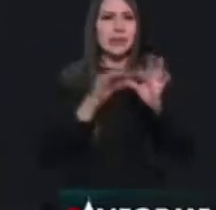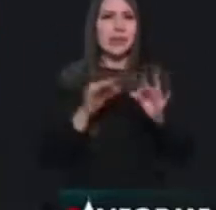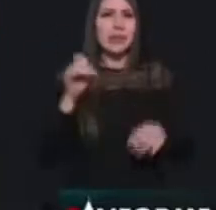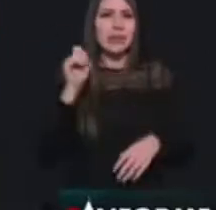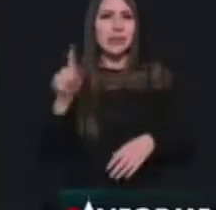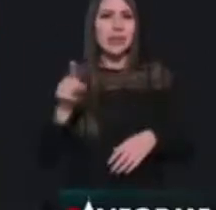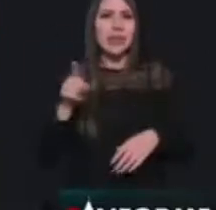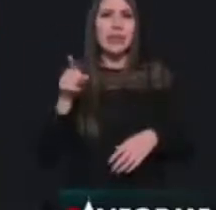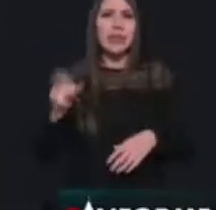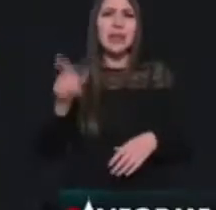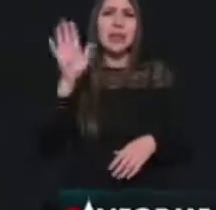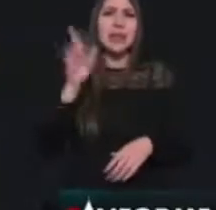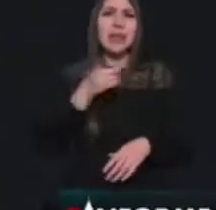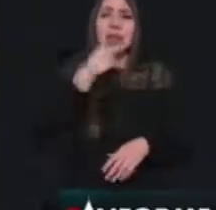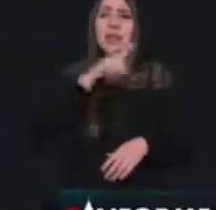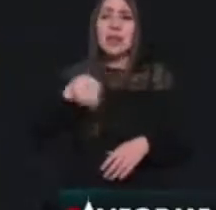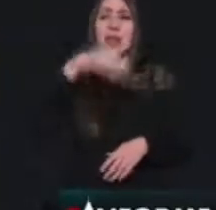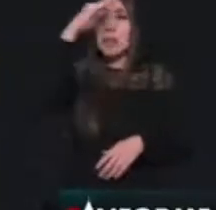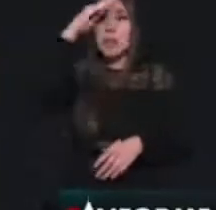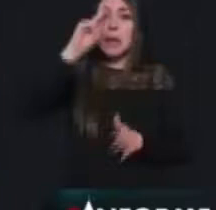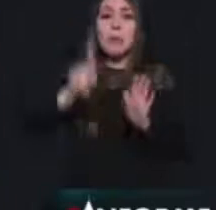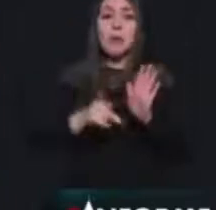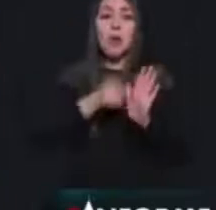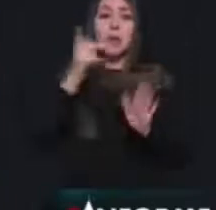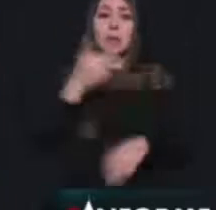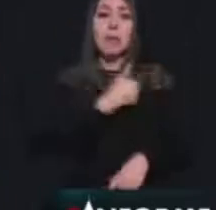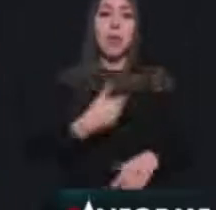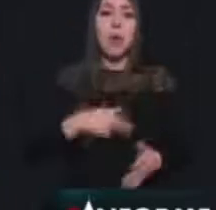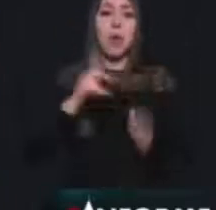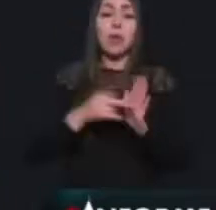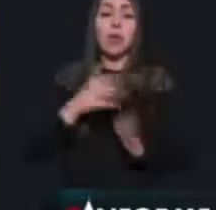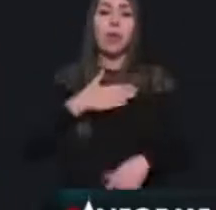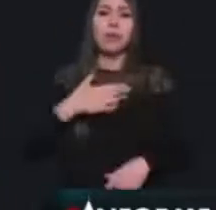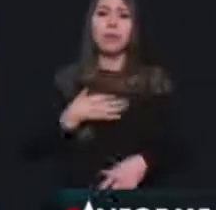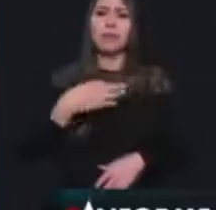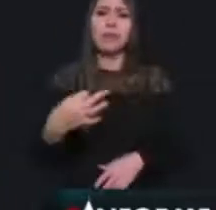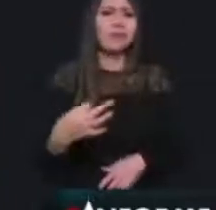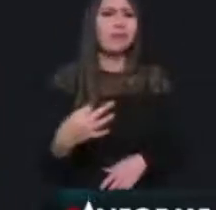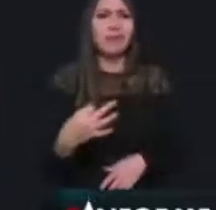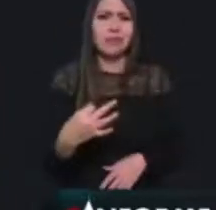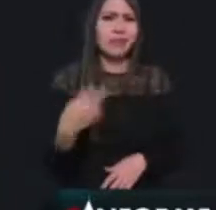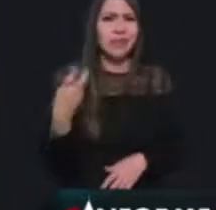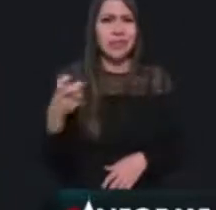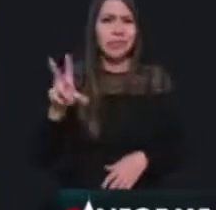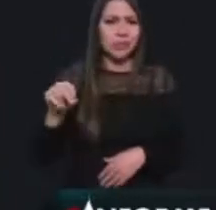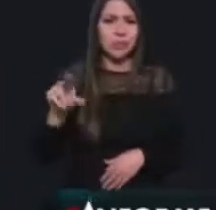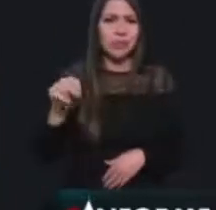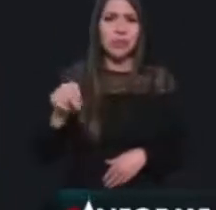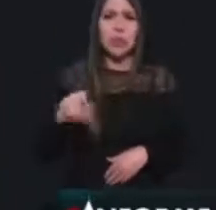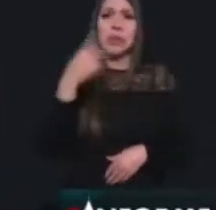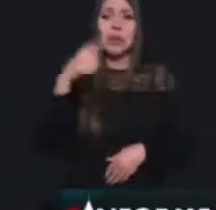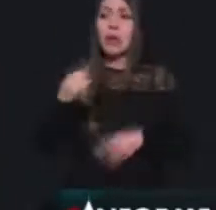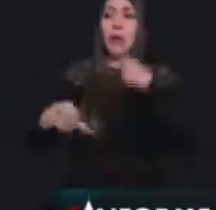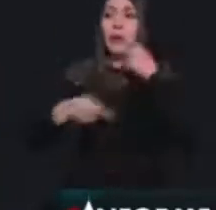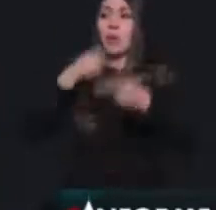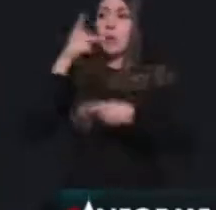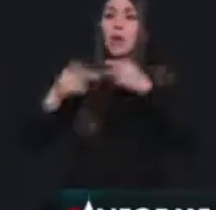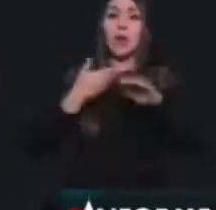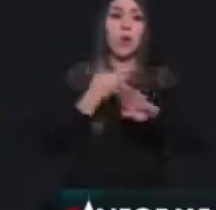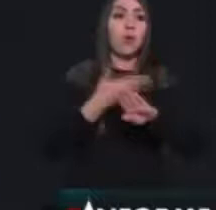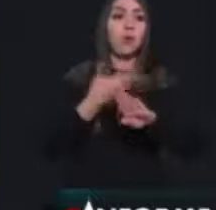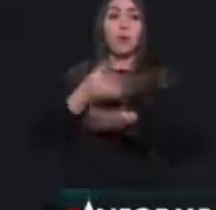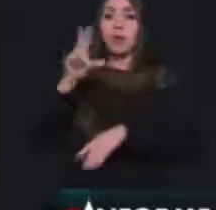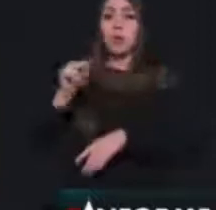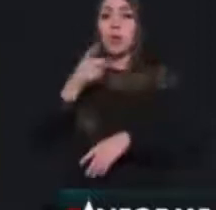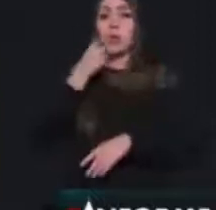un tipo de reelección, que no es así. Pero vemos que están en contra de la revocación de mandato porque supondría, no